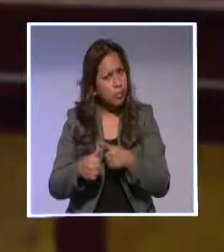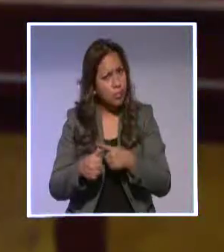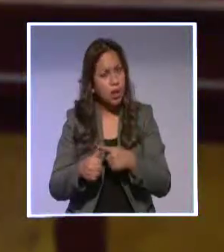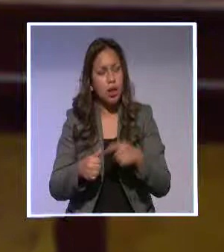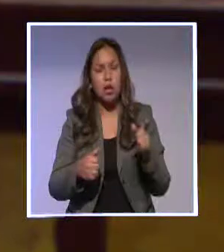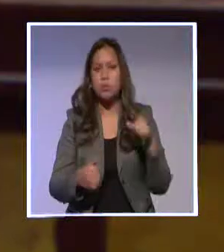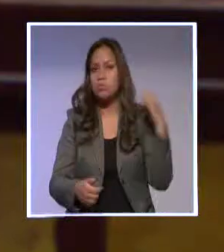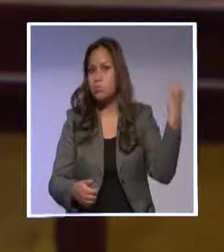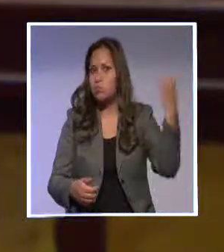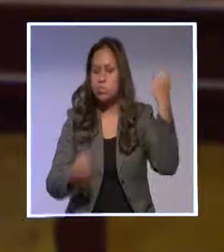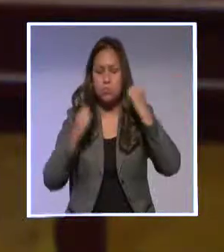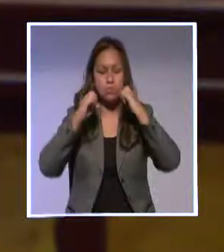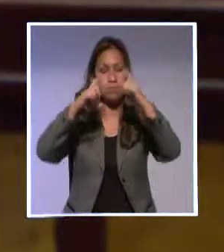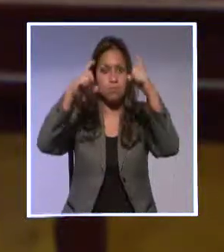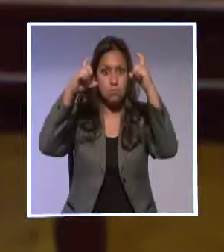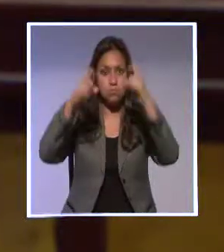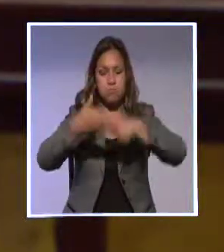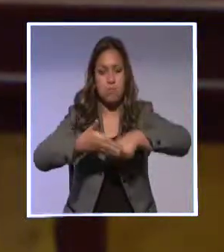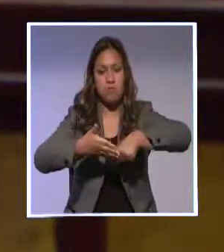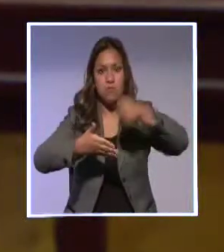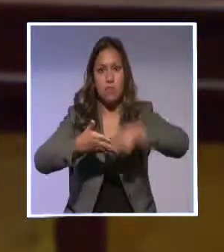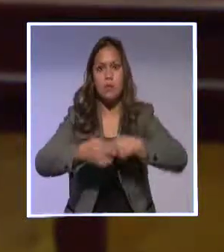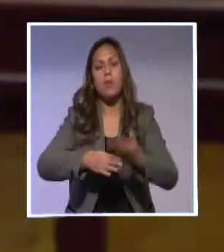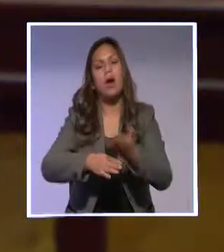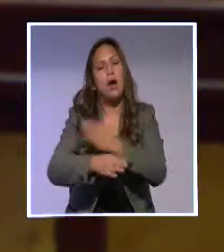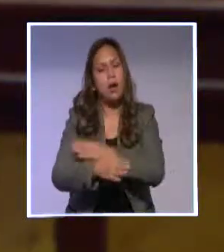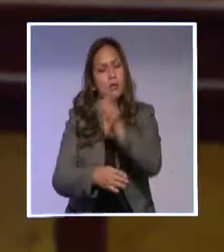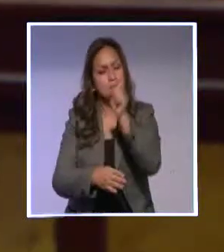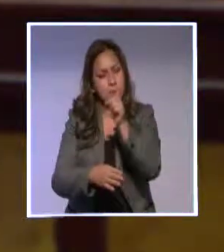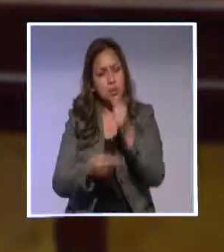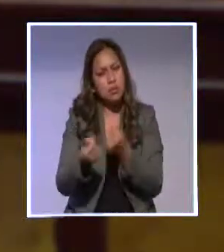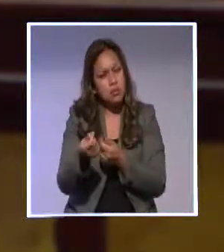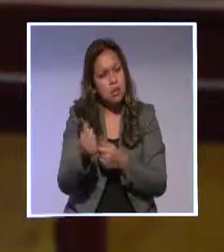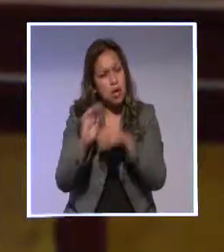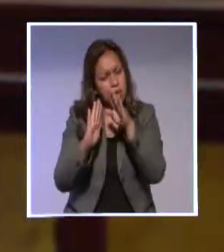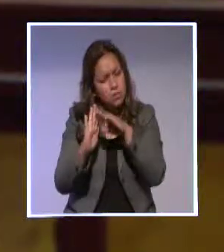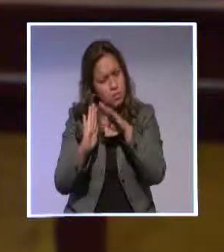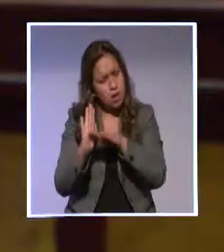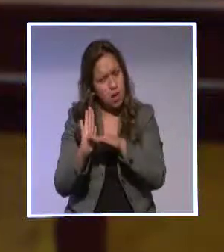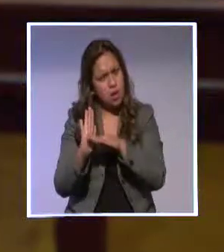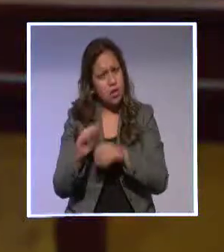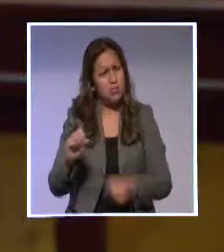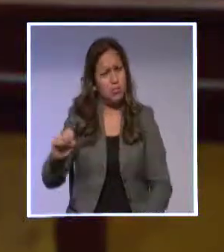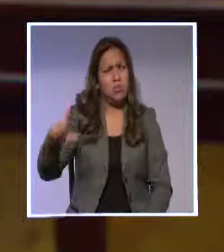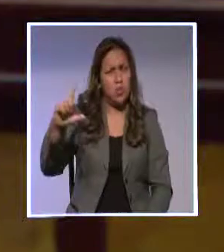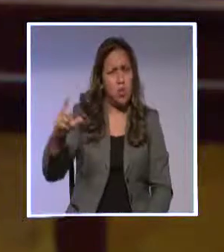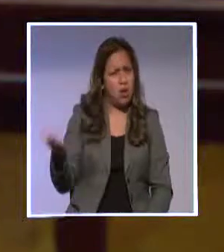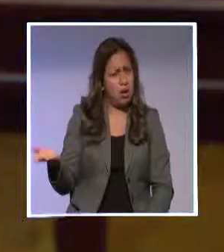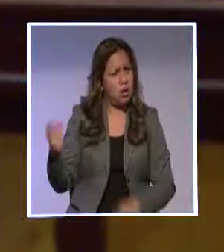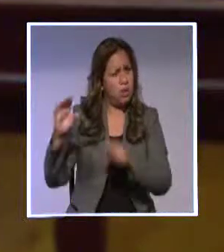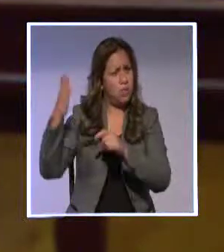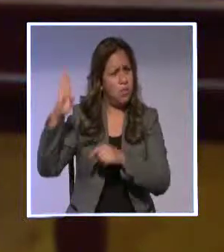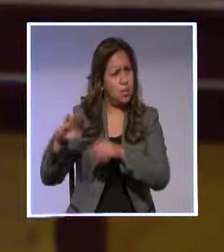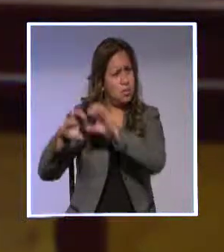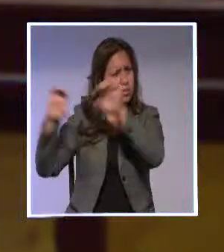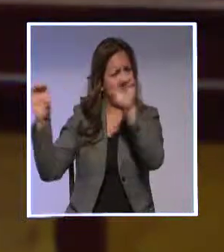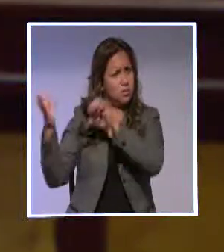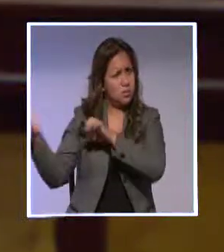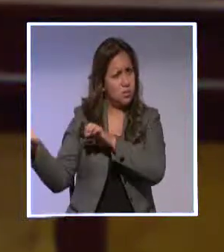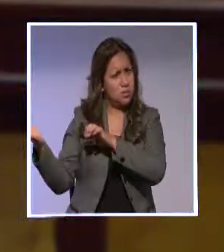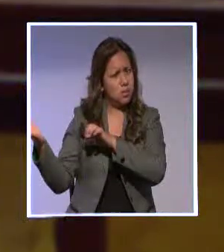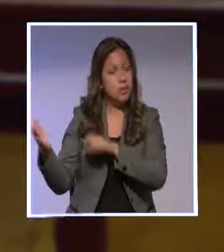antes de la firma que debían negociarse los costos indirectos segundo luego reclamamos y dejamos en